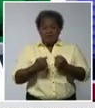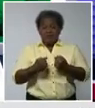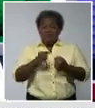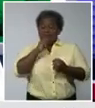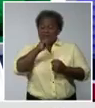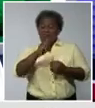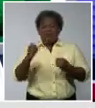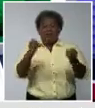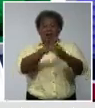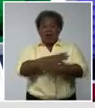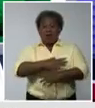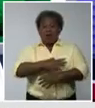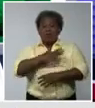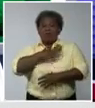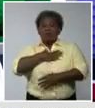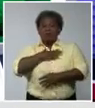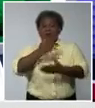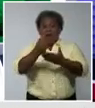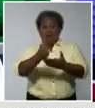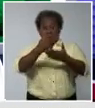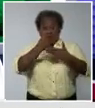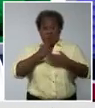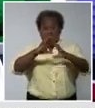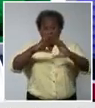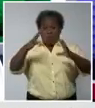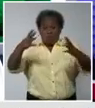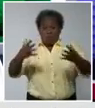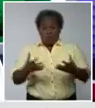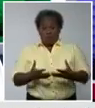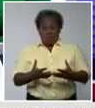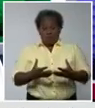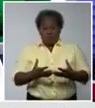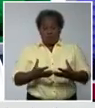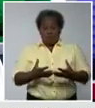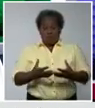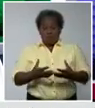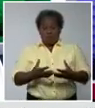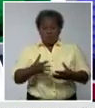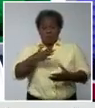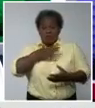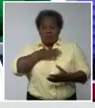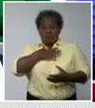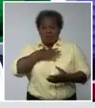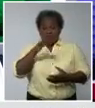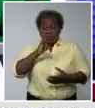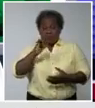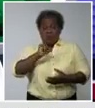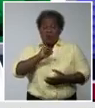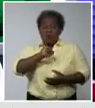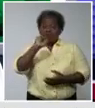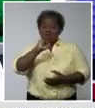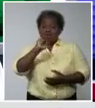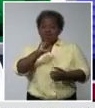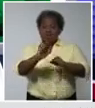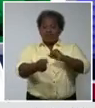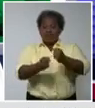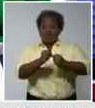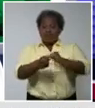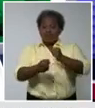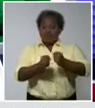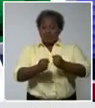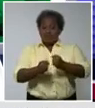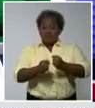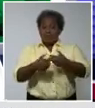va a permitir, o que va a permitir al mundo, y a nosotros también, bueno, pues lograr controlar el comportamiento de esta